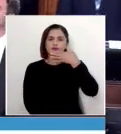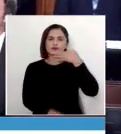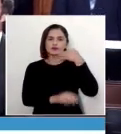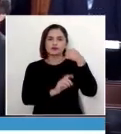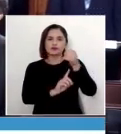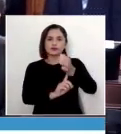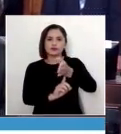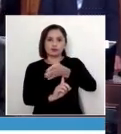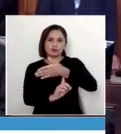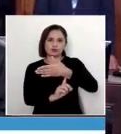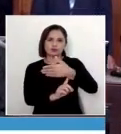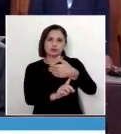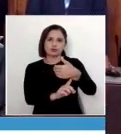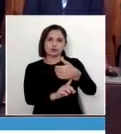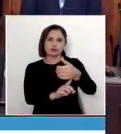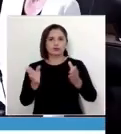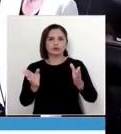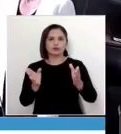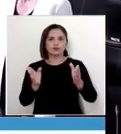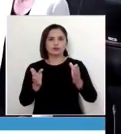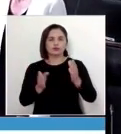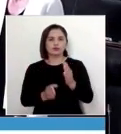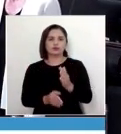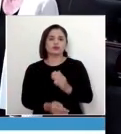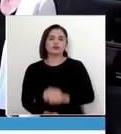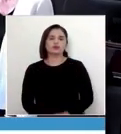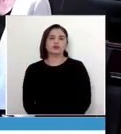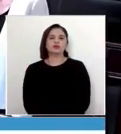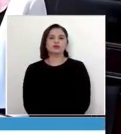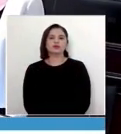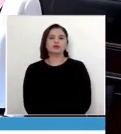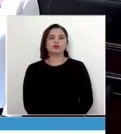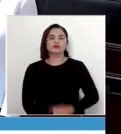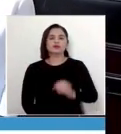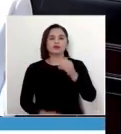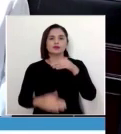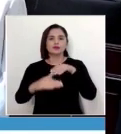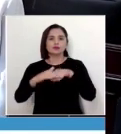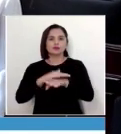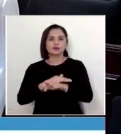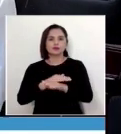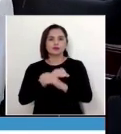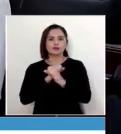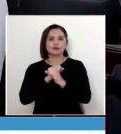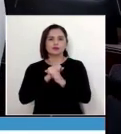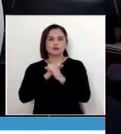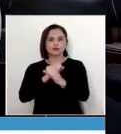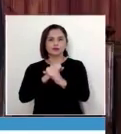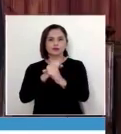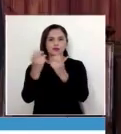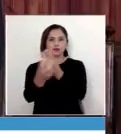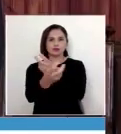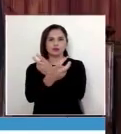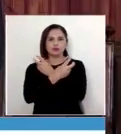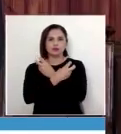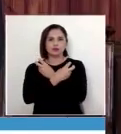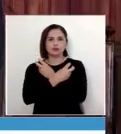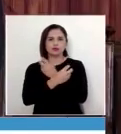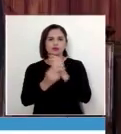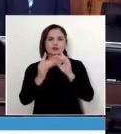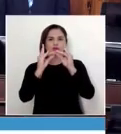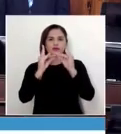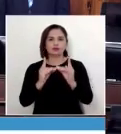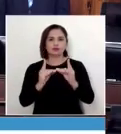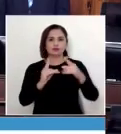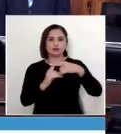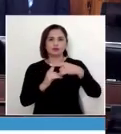domingo. Yo creo que mucha gente tomó la decisión a última hora. Tampoco creo que haya sido algo tan elaborado ni tan decidido previamente. Estoy pensando en nuestra región